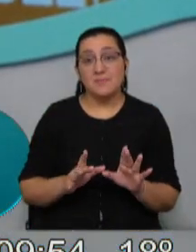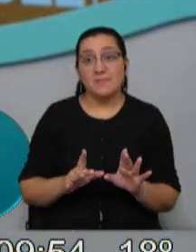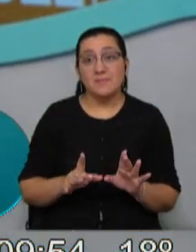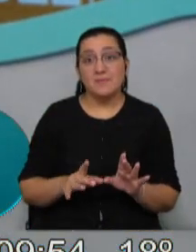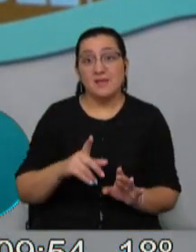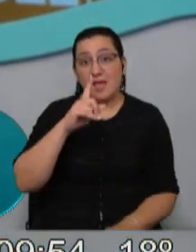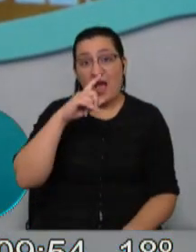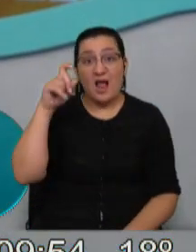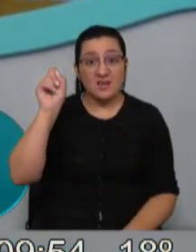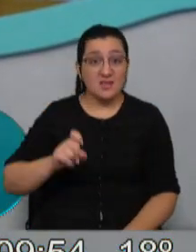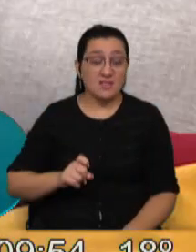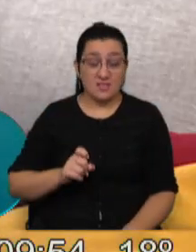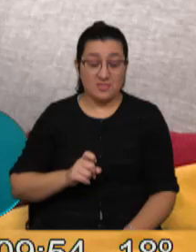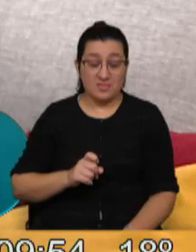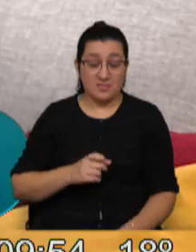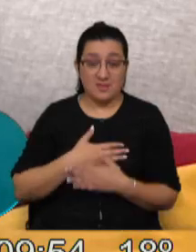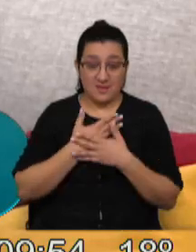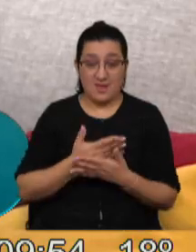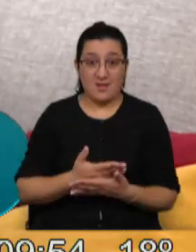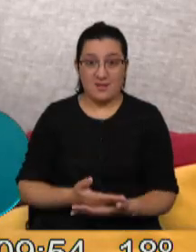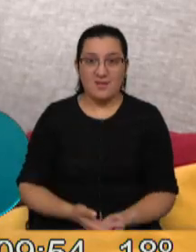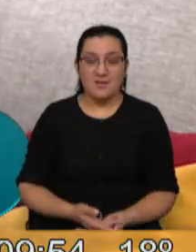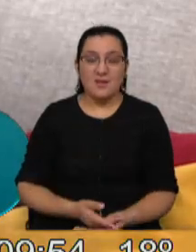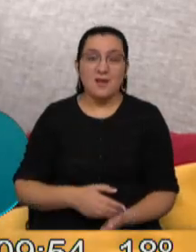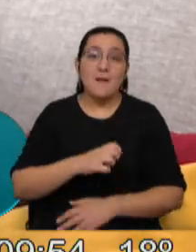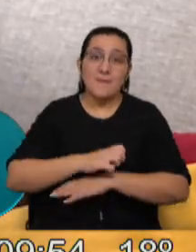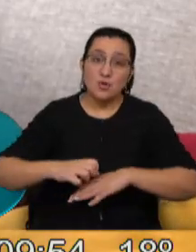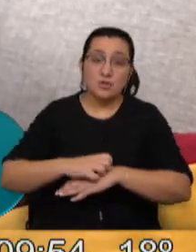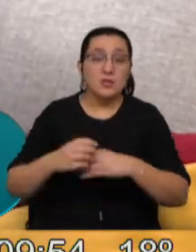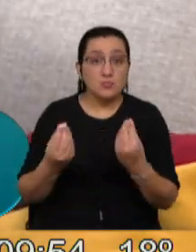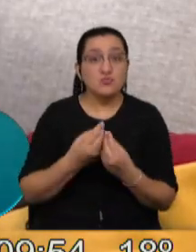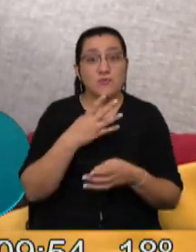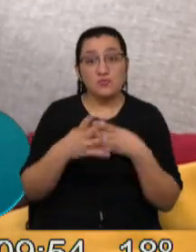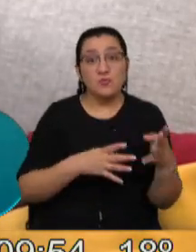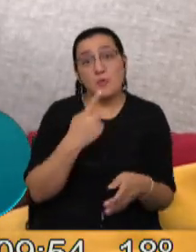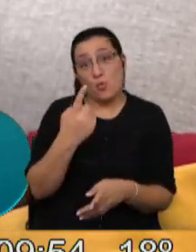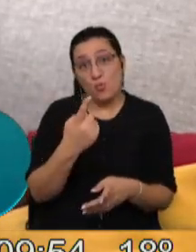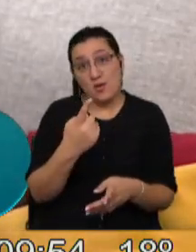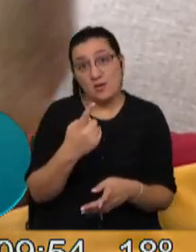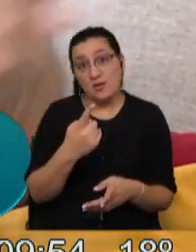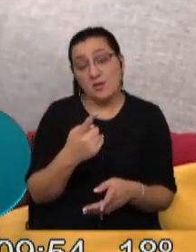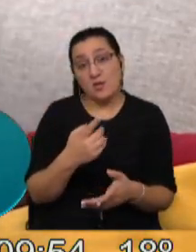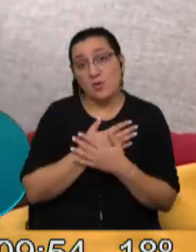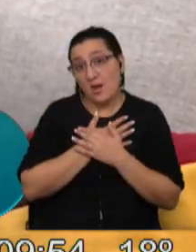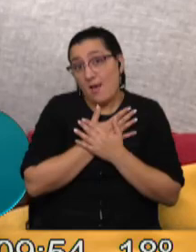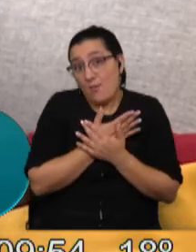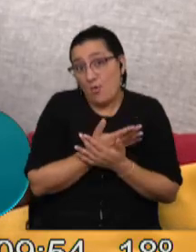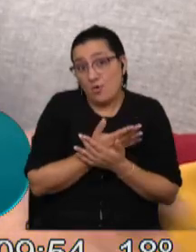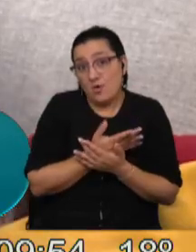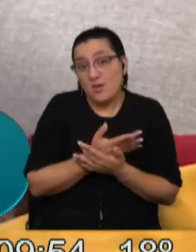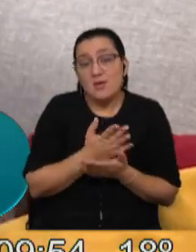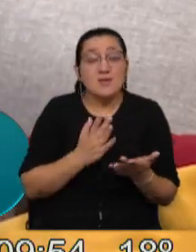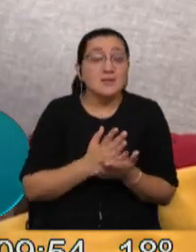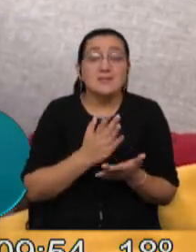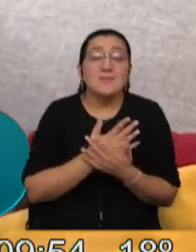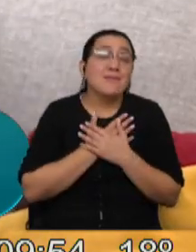nadie en tu casa. Pero el boom de las mascotas, más allá de que tienen un montón de funciones y demás, hay una que tiene que ver con, bueno, esto de la incondicionalidad que, claro, no, que no